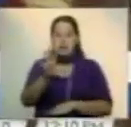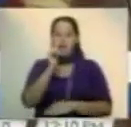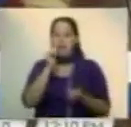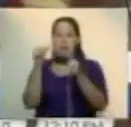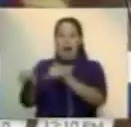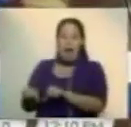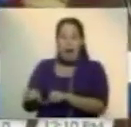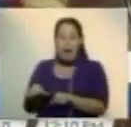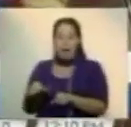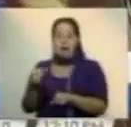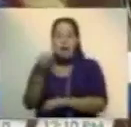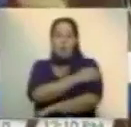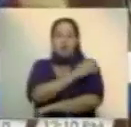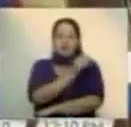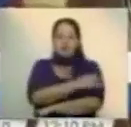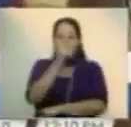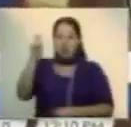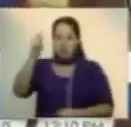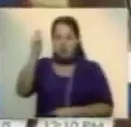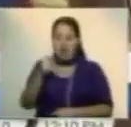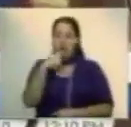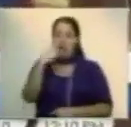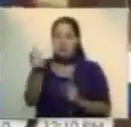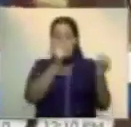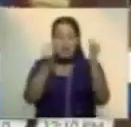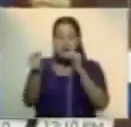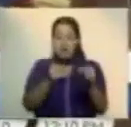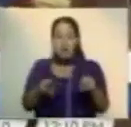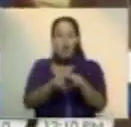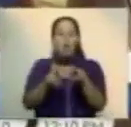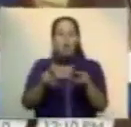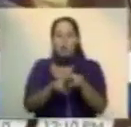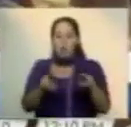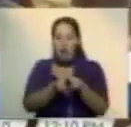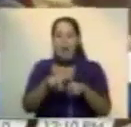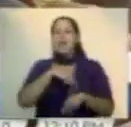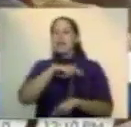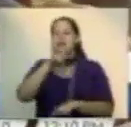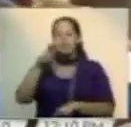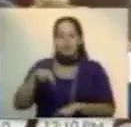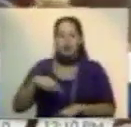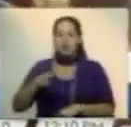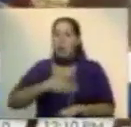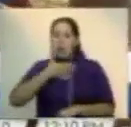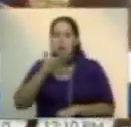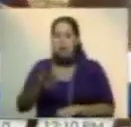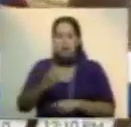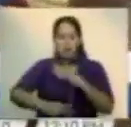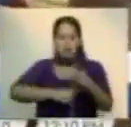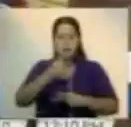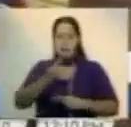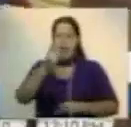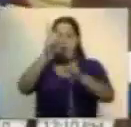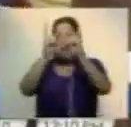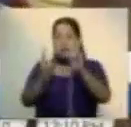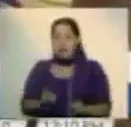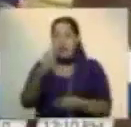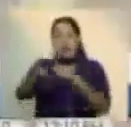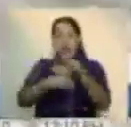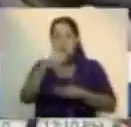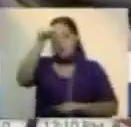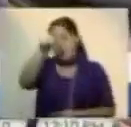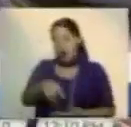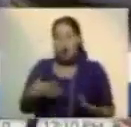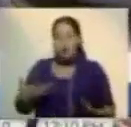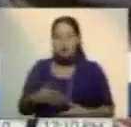que vengan de la oposición, como lo decía yo ayer en el debate, igualito nosotros podríamos proceder a hacer la designación como la estamos haciendo